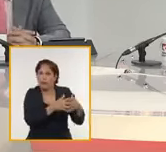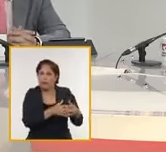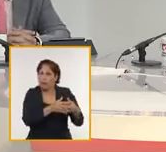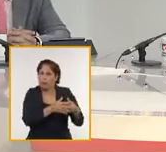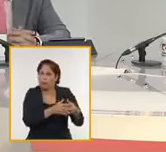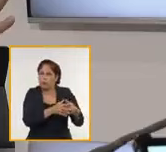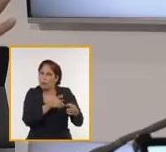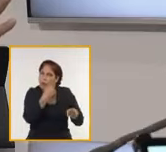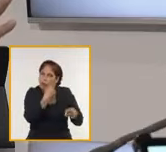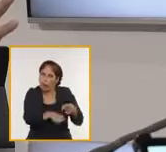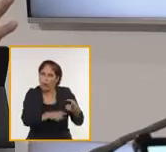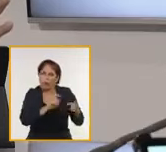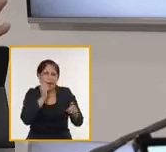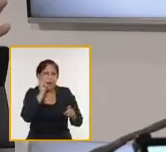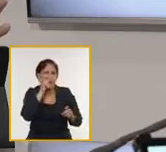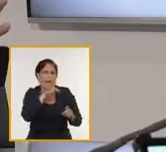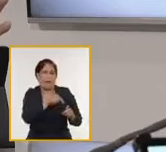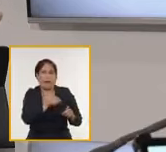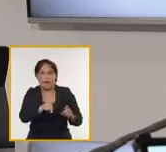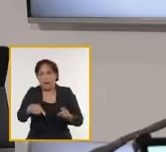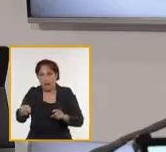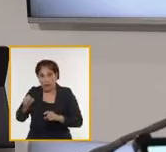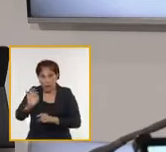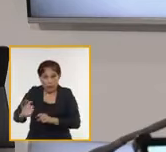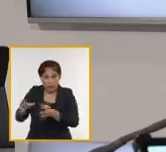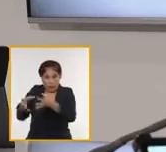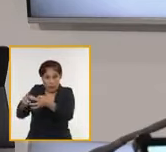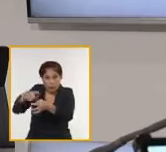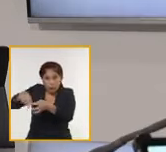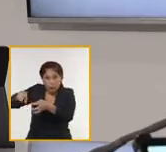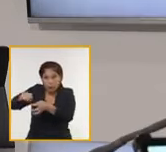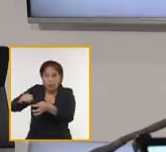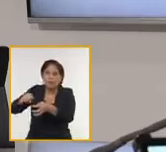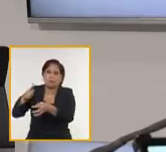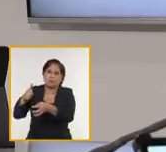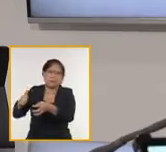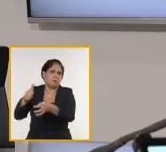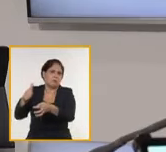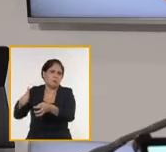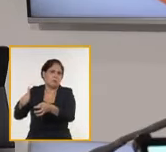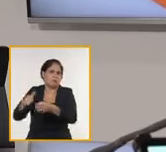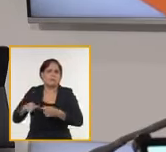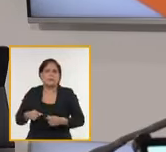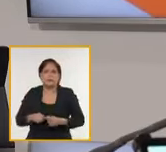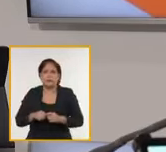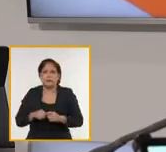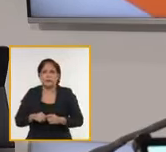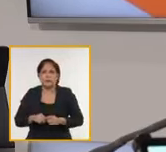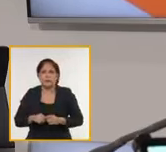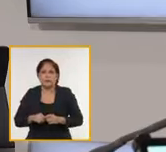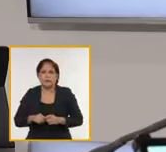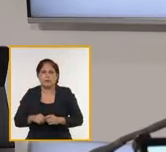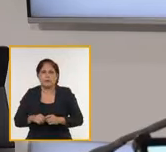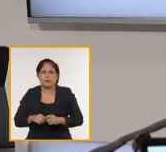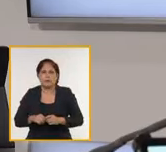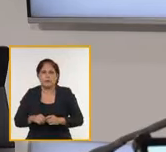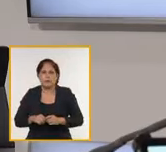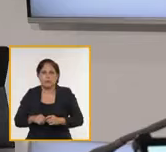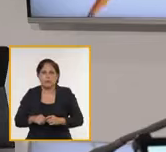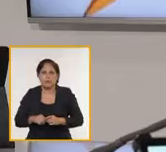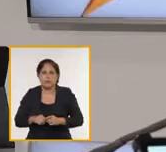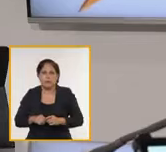Mira, lo que se está mostrando en el llamado Occidente colectivo, que es